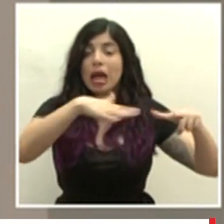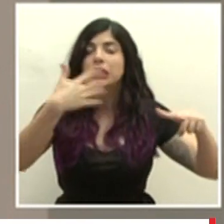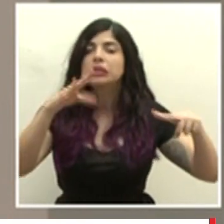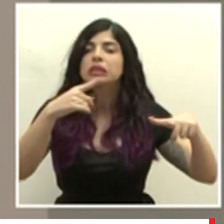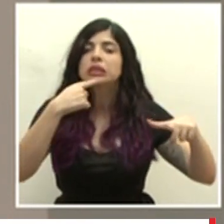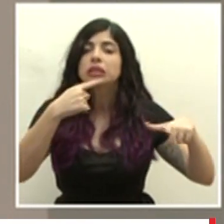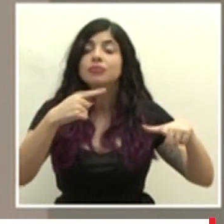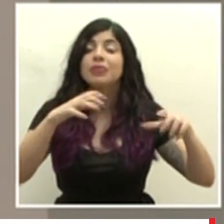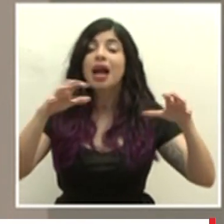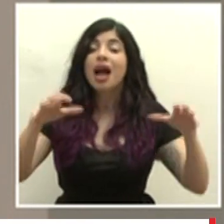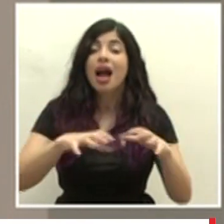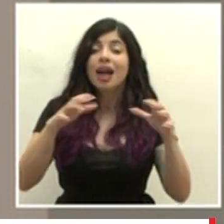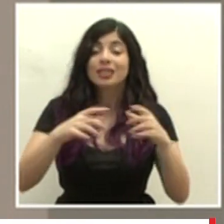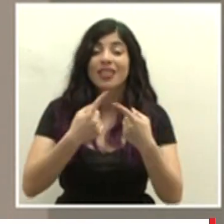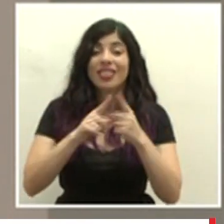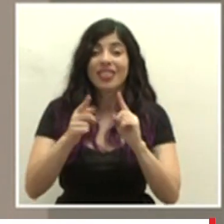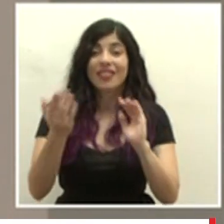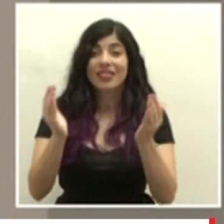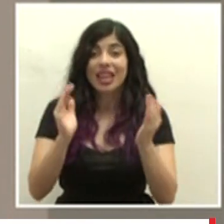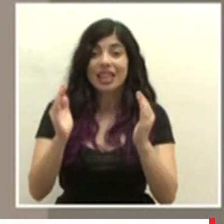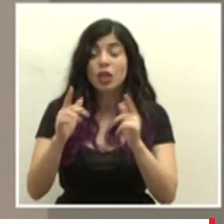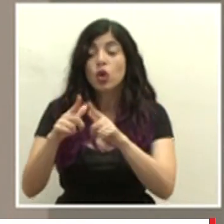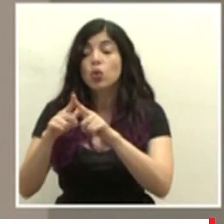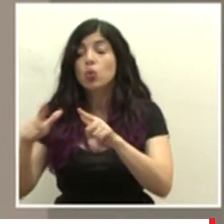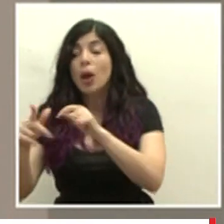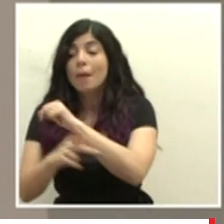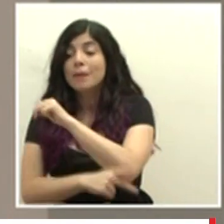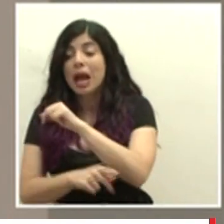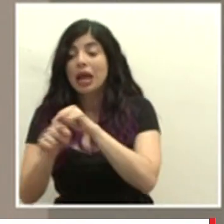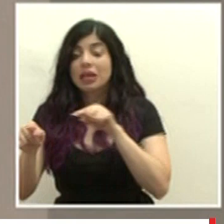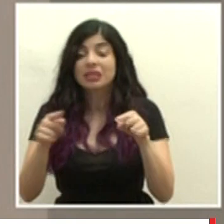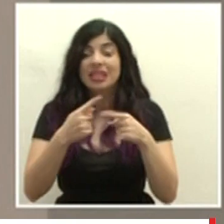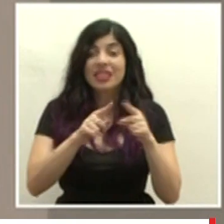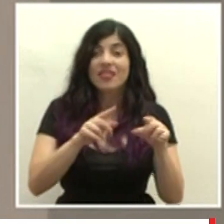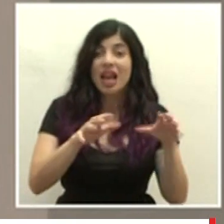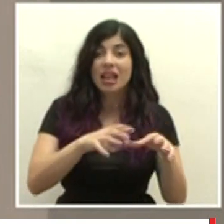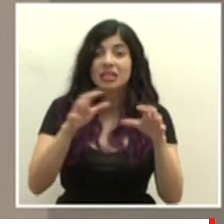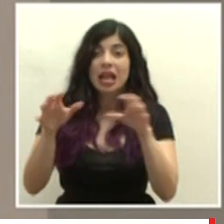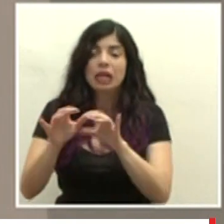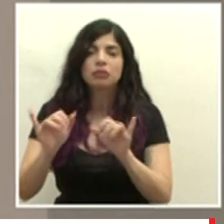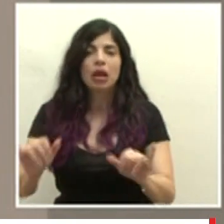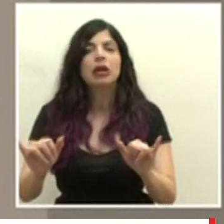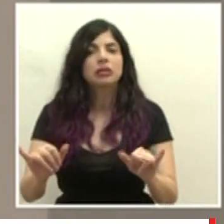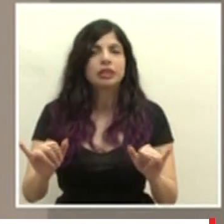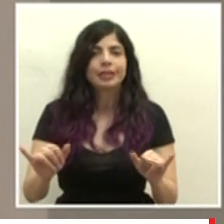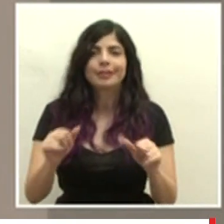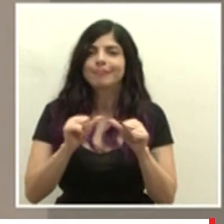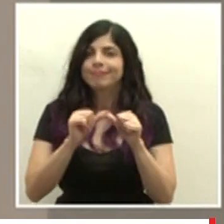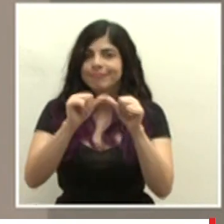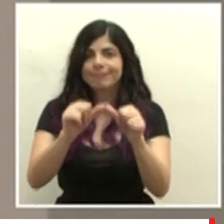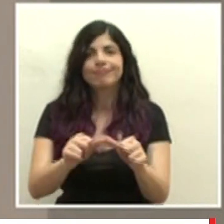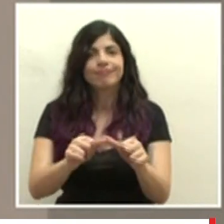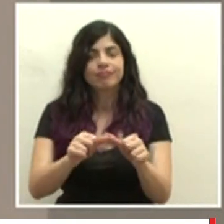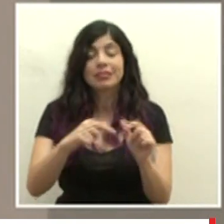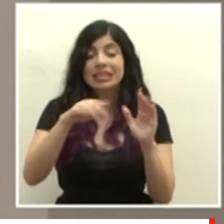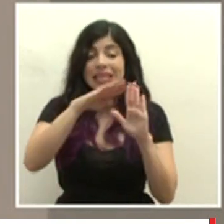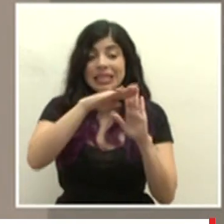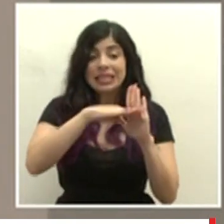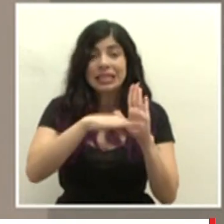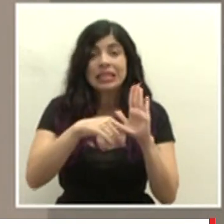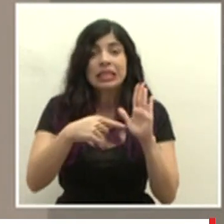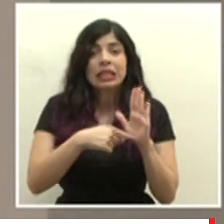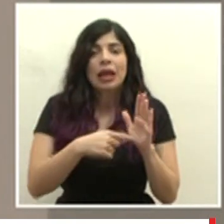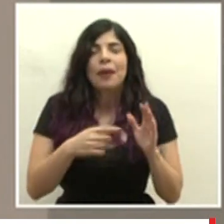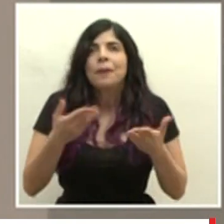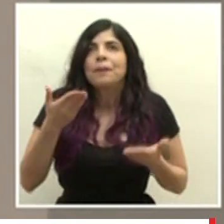acciones diferenciadas en diferentes zonas del país va a seguir siendo la dinámica, y esas medidas pueden